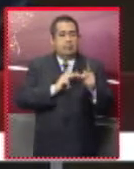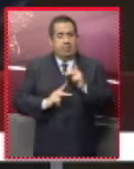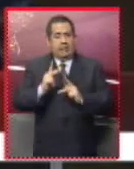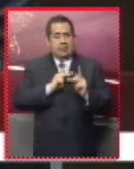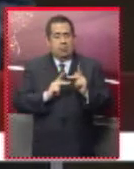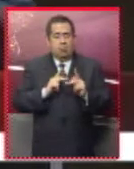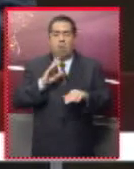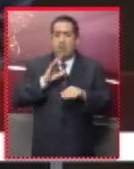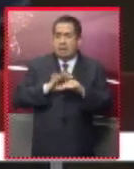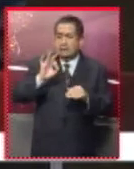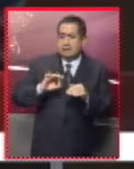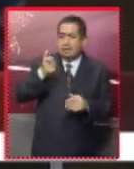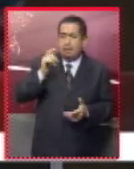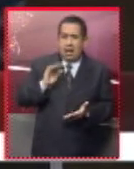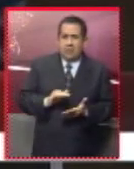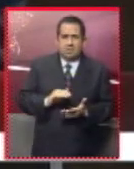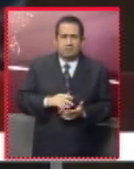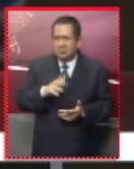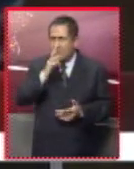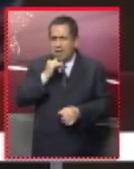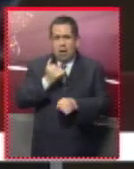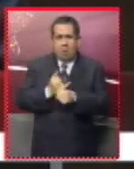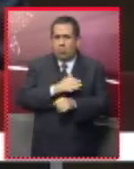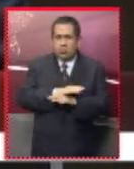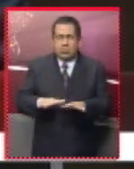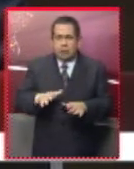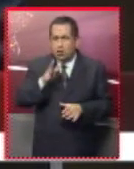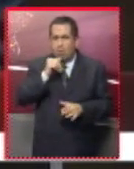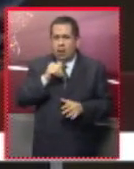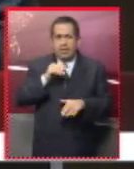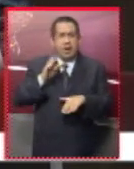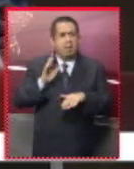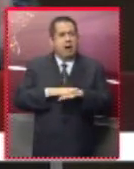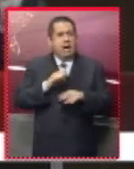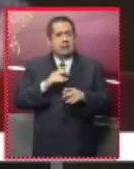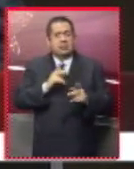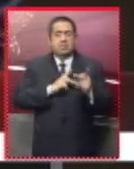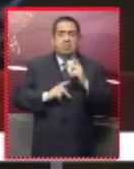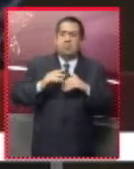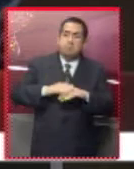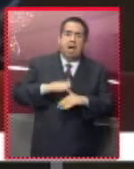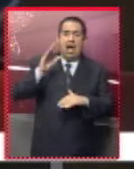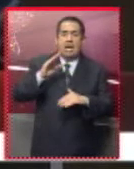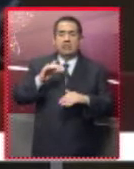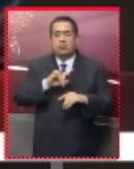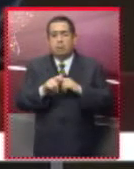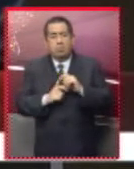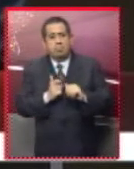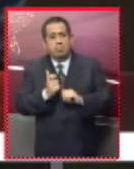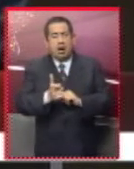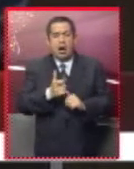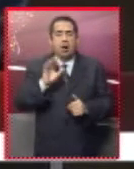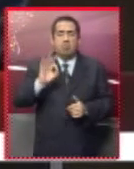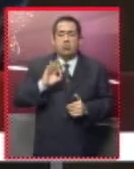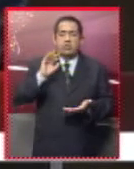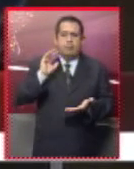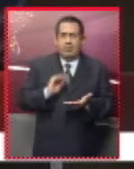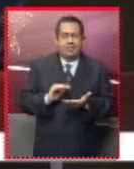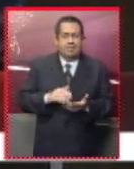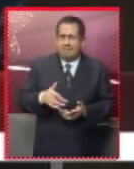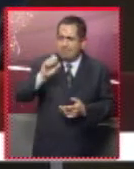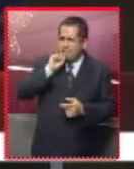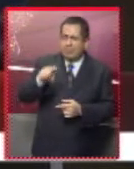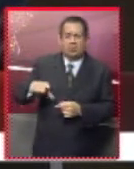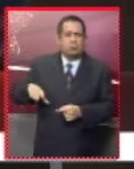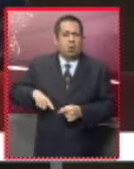más barato. Y esto no será posible, tener un crédito mayor y un crédito más barato, mientras el gobierno